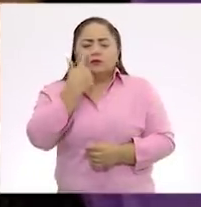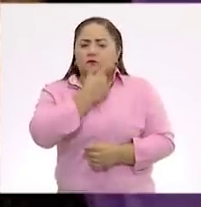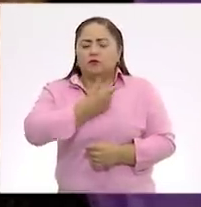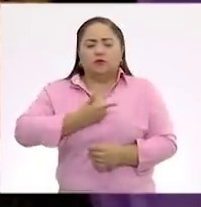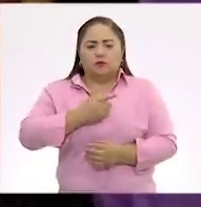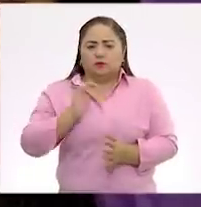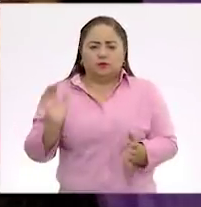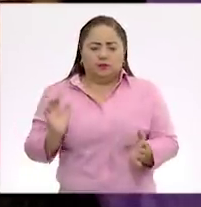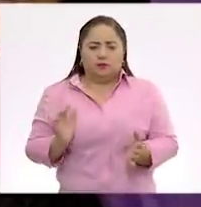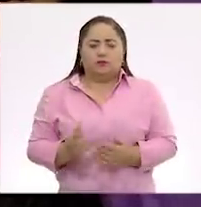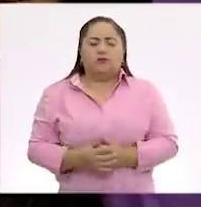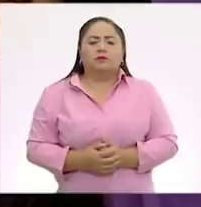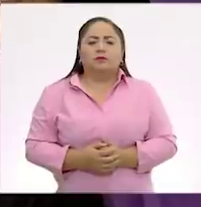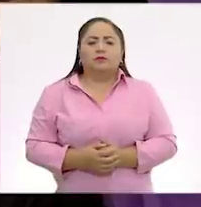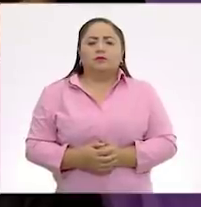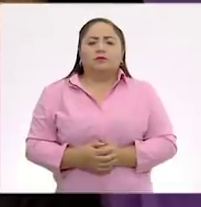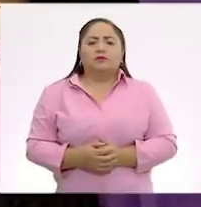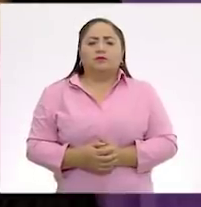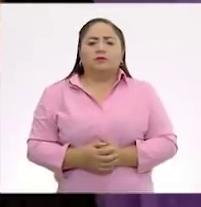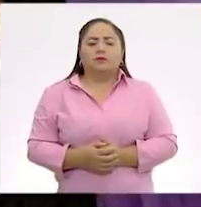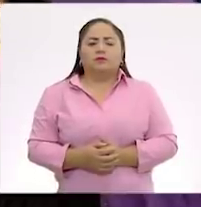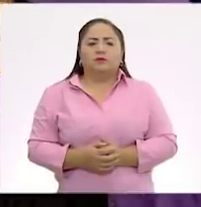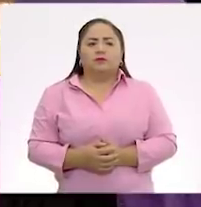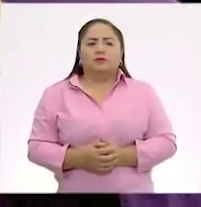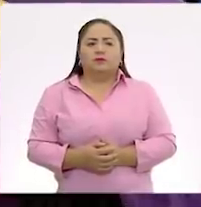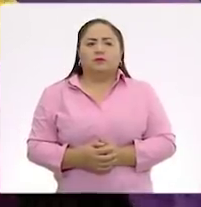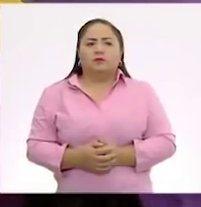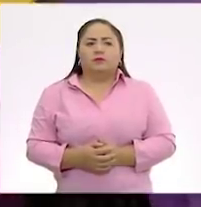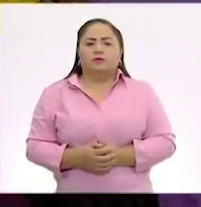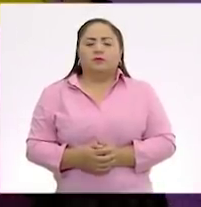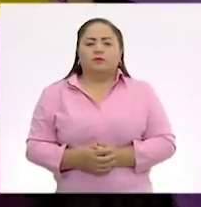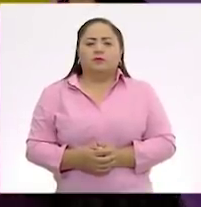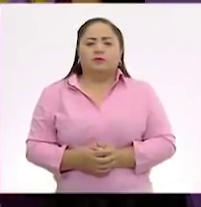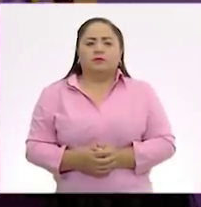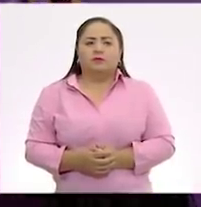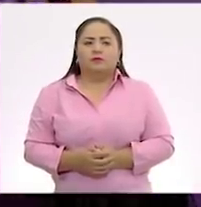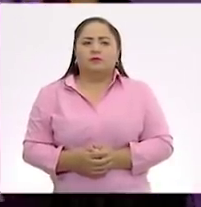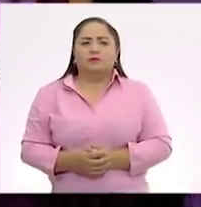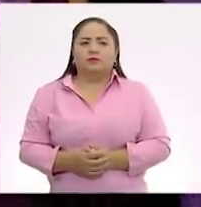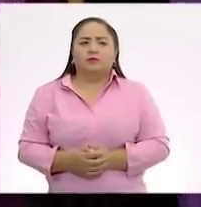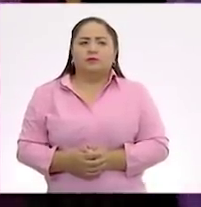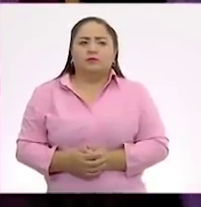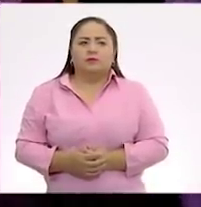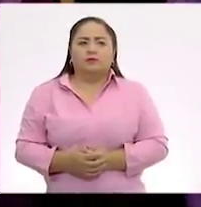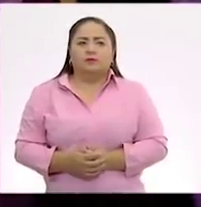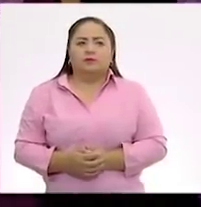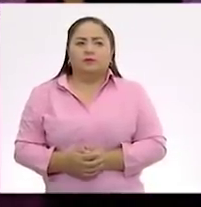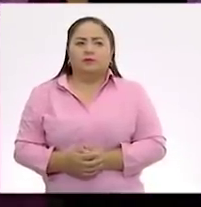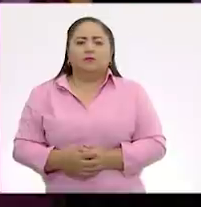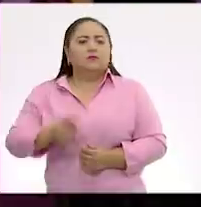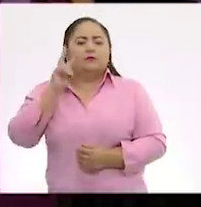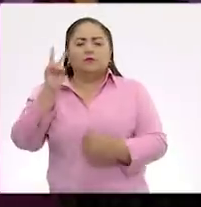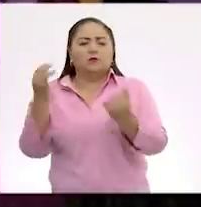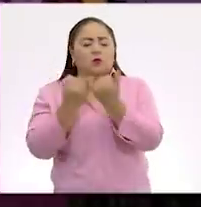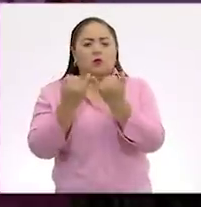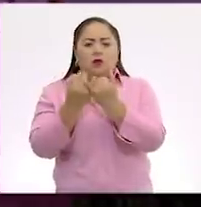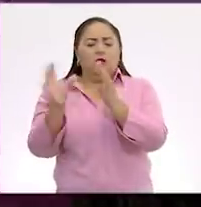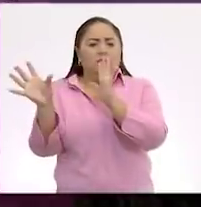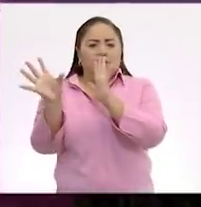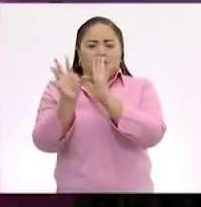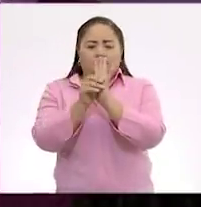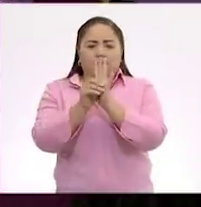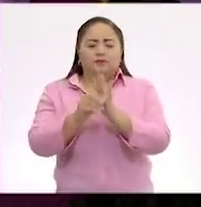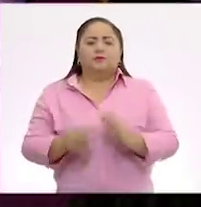o la quieren más larga, esto igual es ya a gusto de cada quien. Entonces amarramos la primer figura a